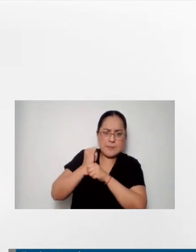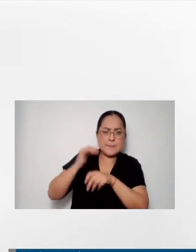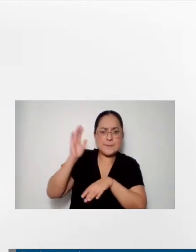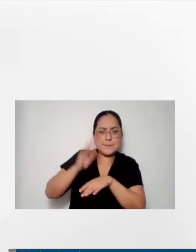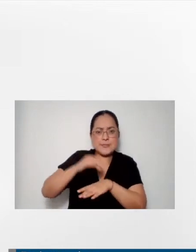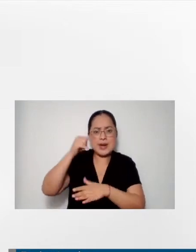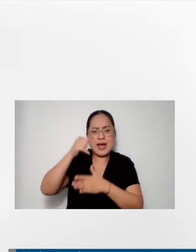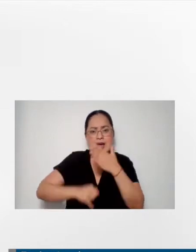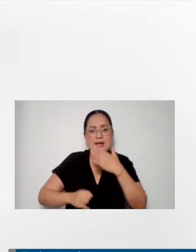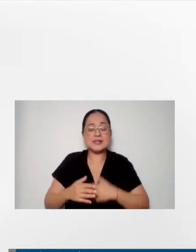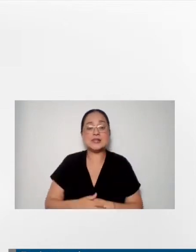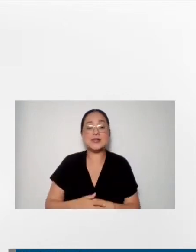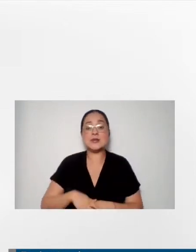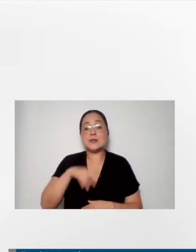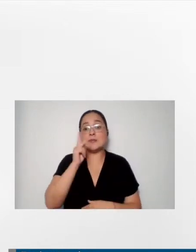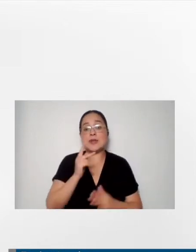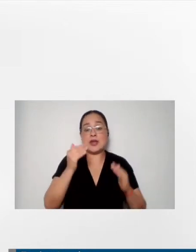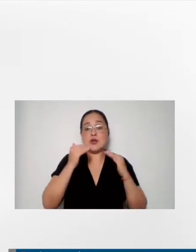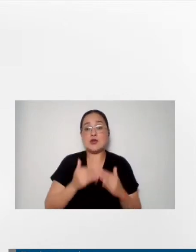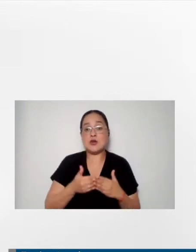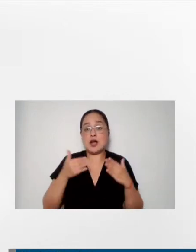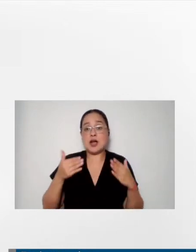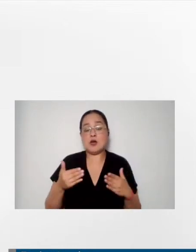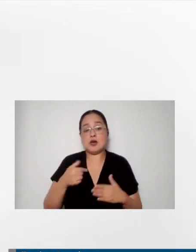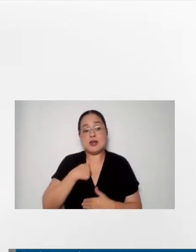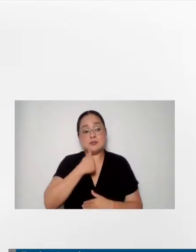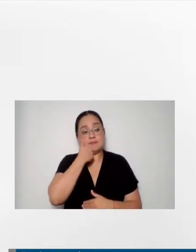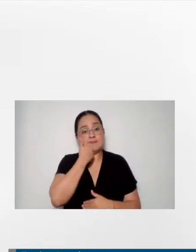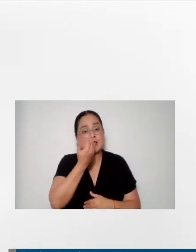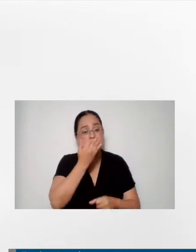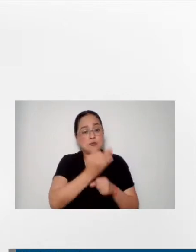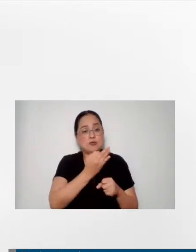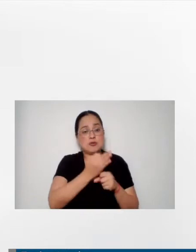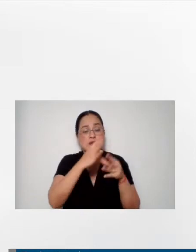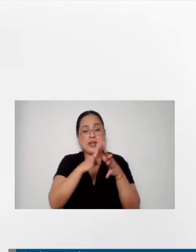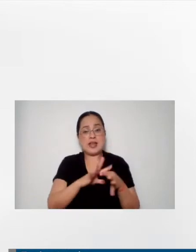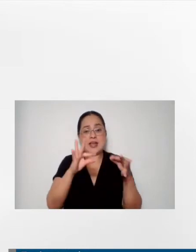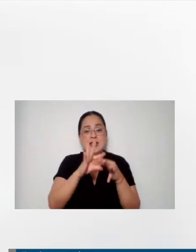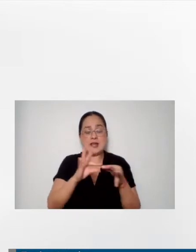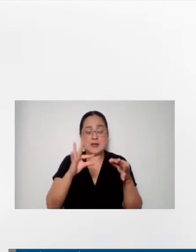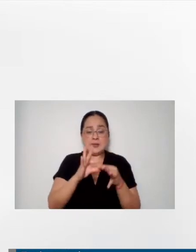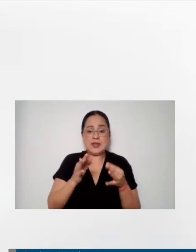Y un caso en este apartado que también me gustaría resaltar es,